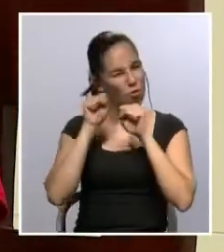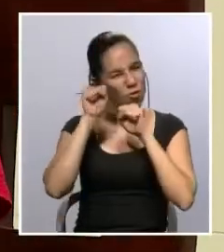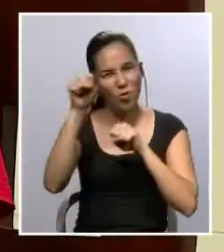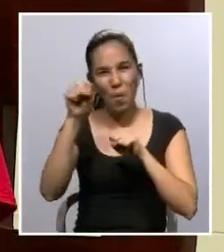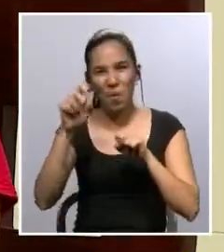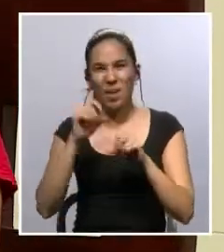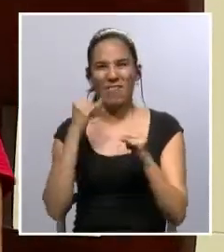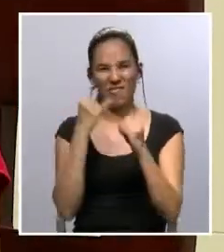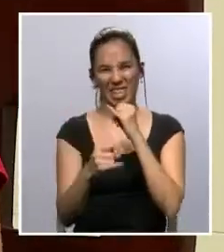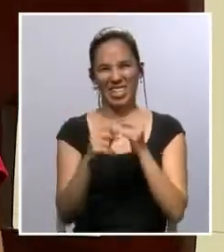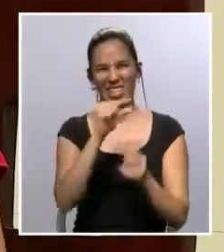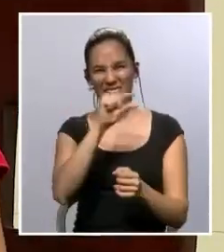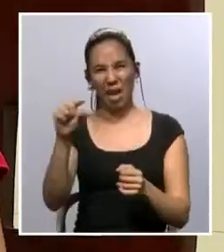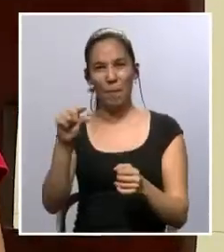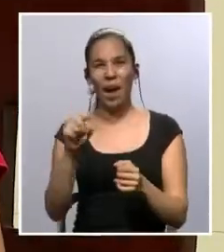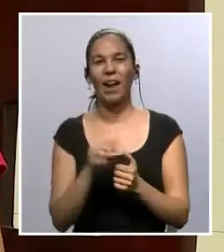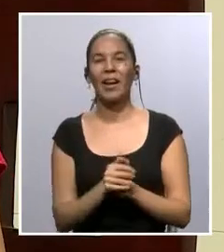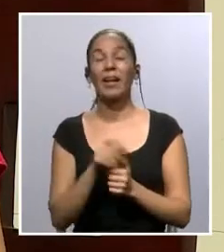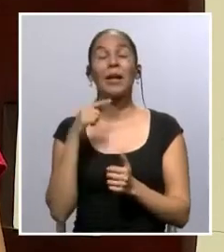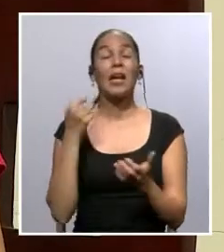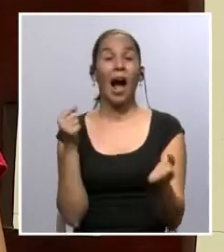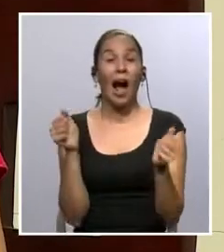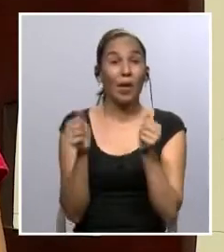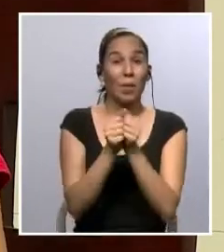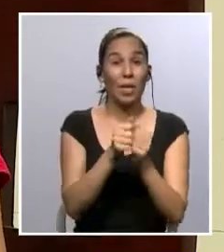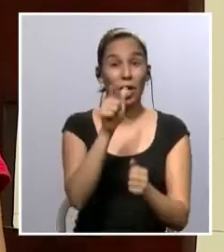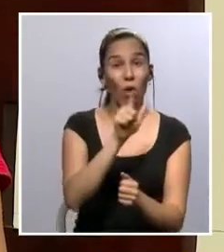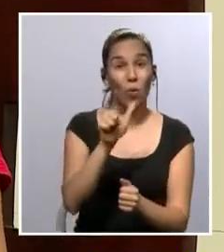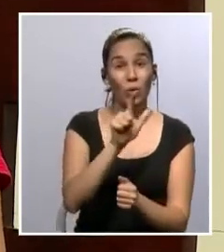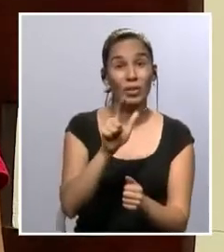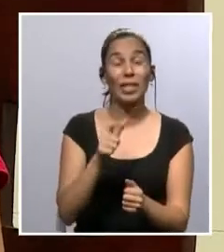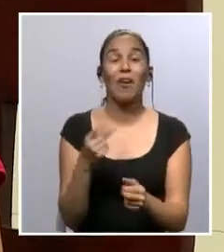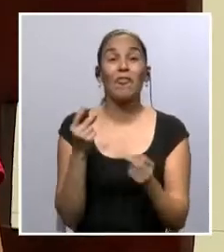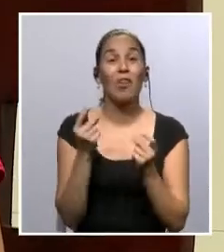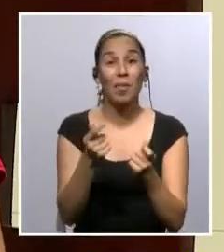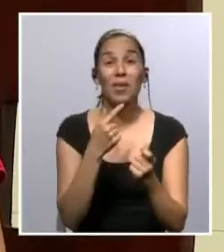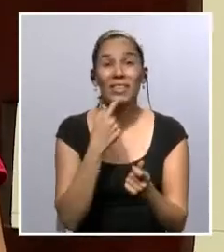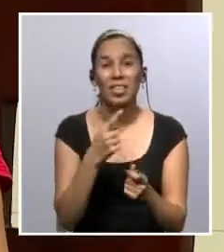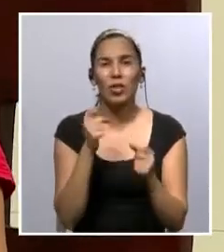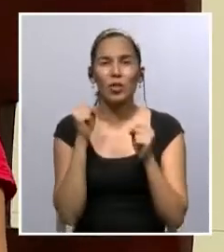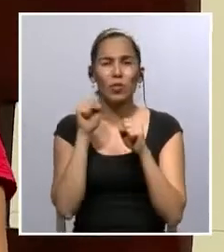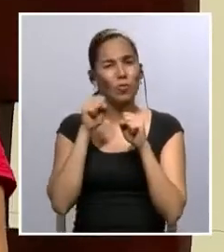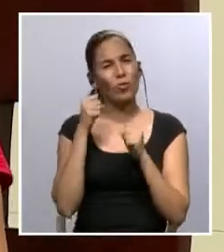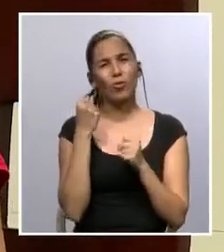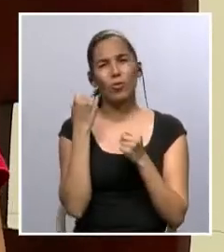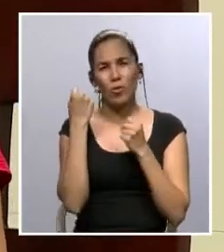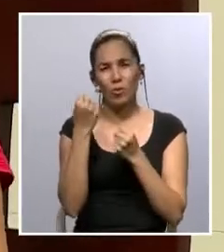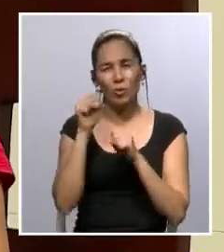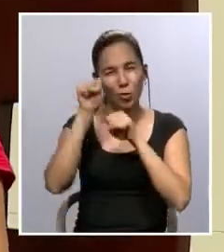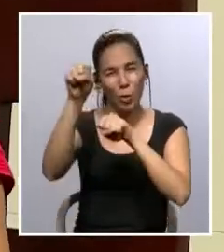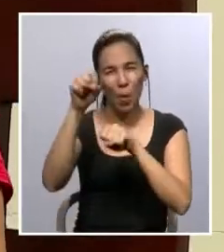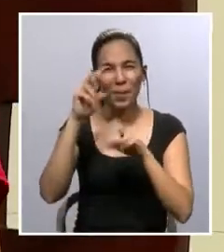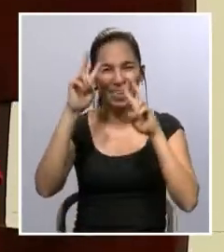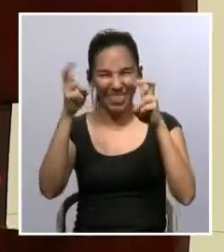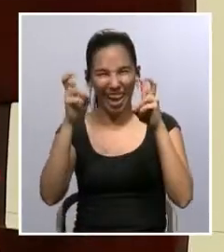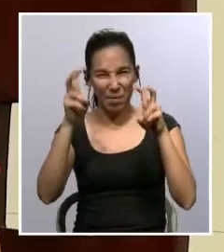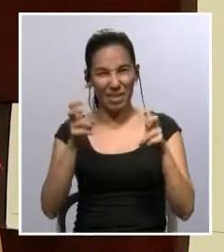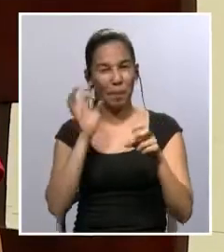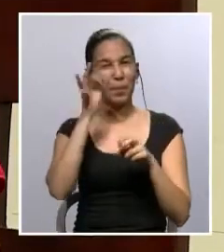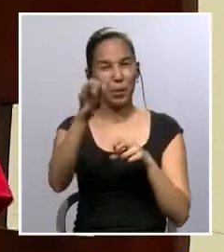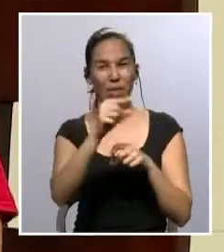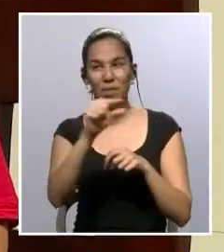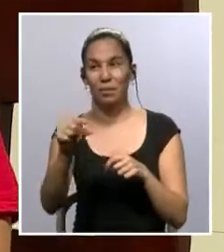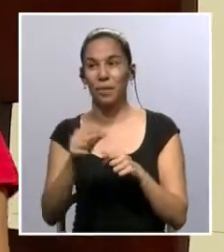y nos acompañen el lunes. Les voy a decir rapidísimo antes porque tenemos unos súper temas para la próxima